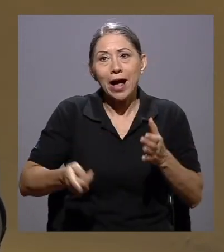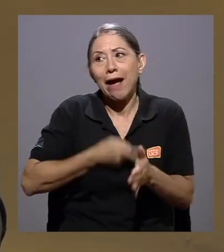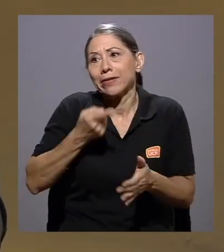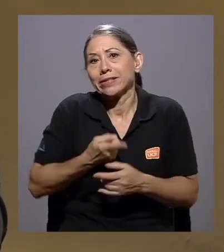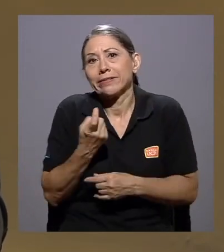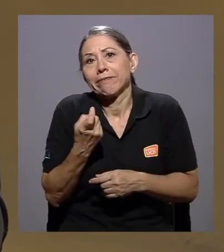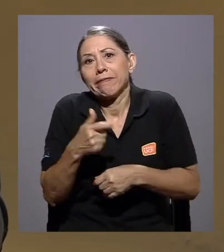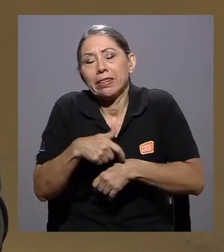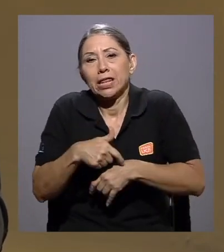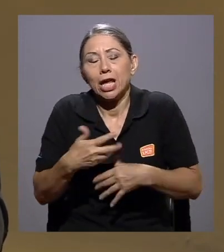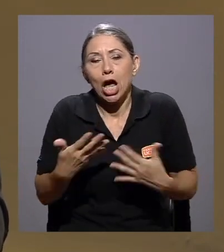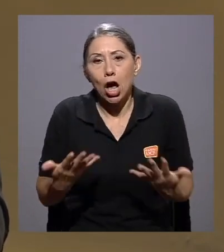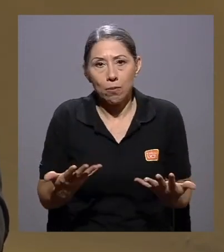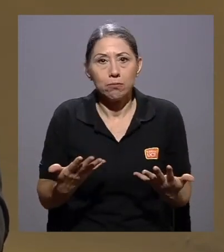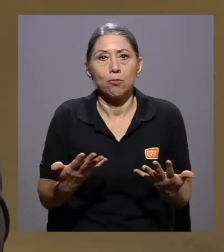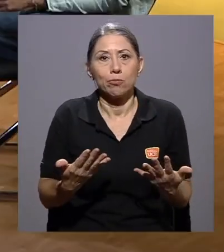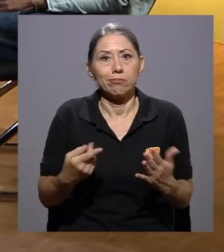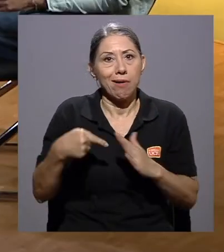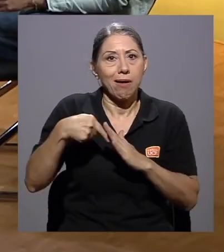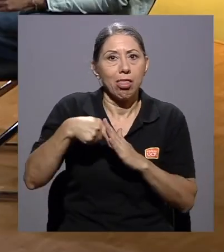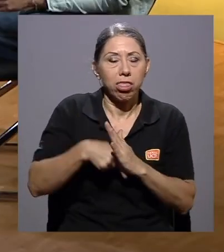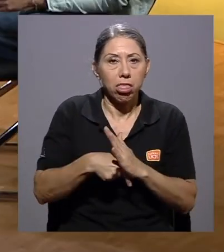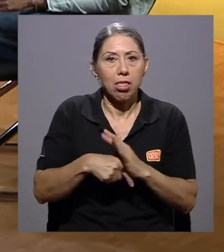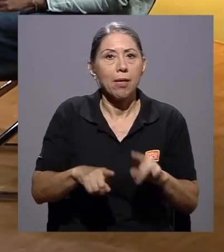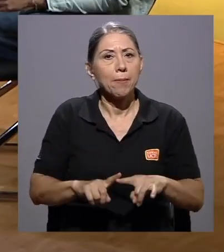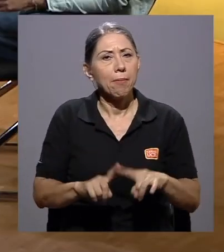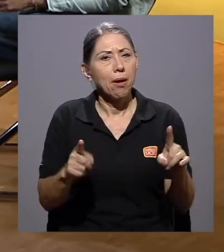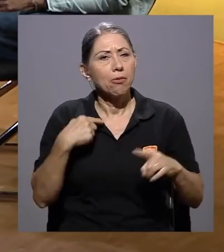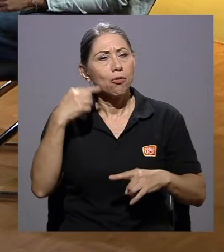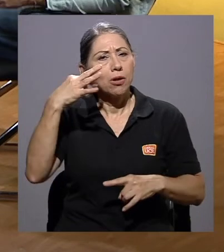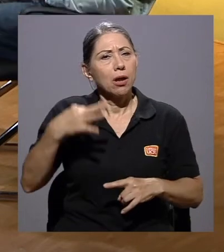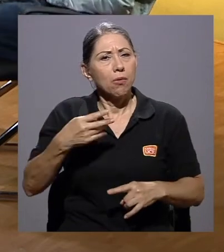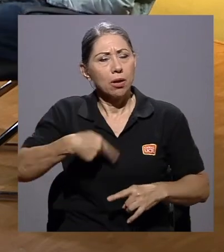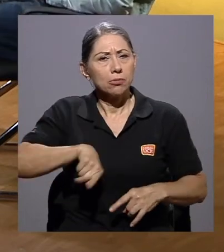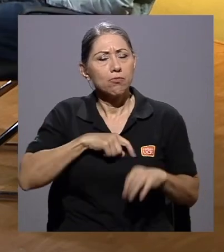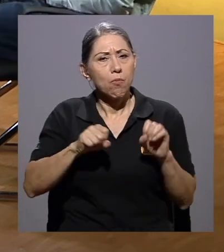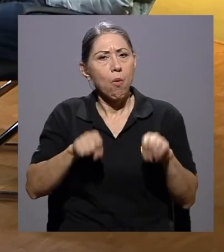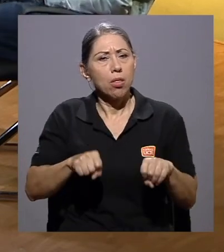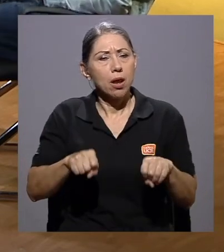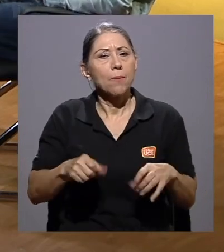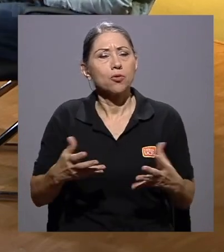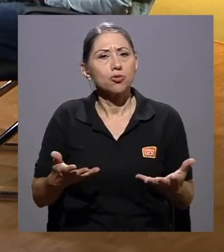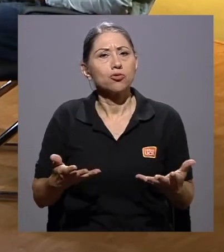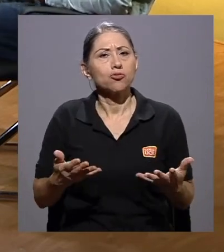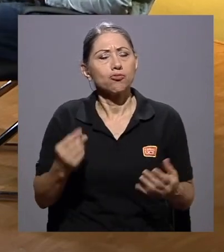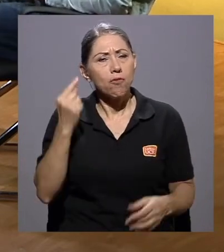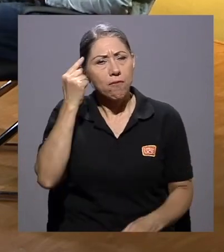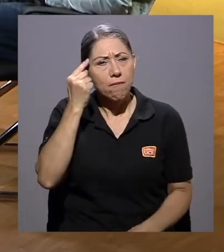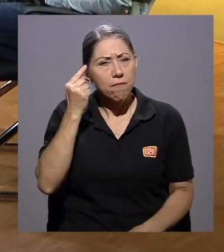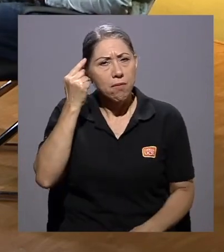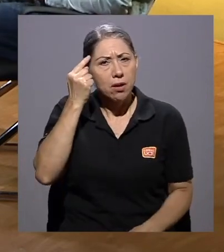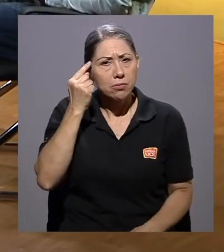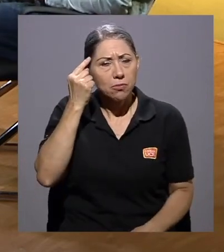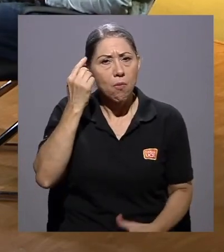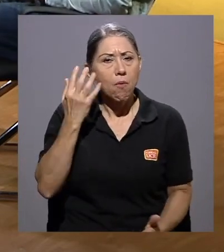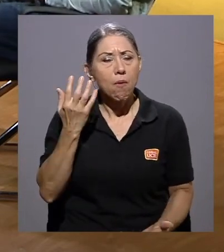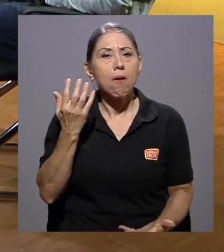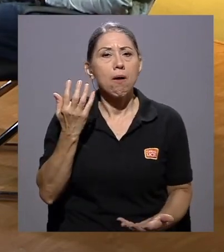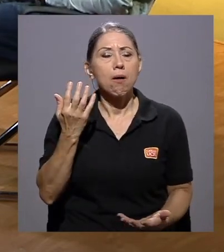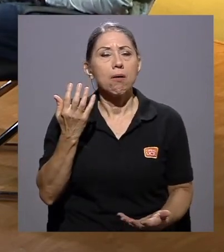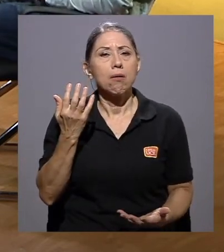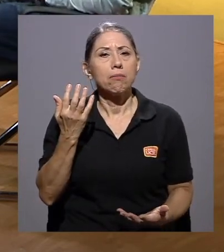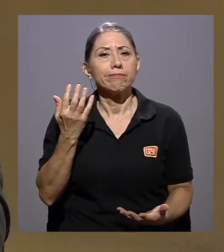se nos queda corto el tiempo, pero creo que podríamos reflexionar en